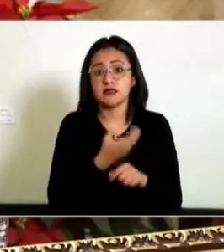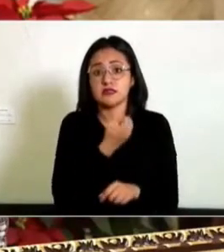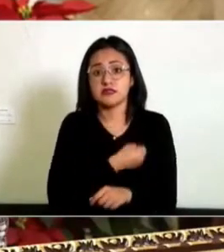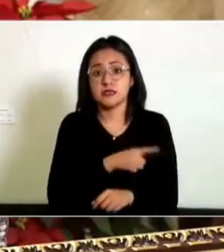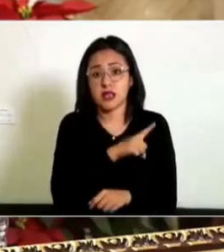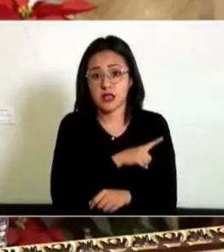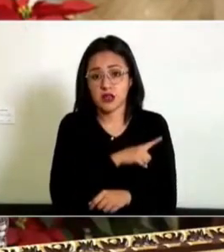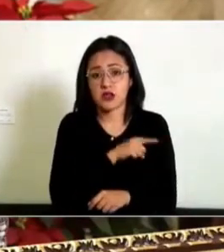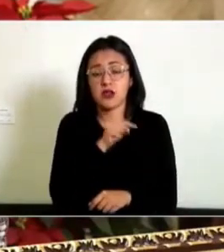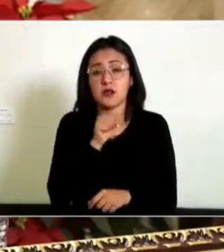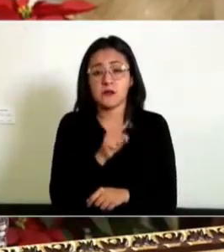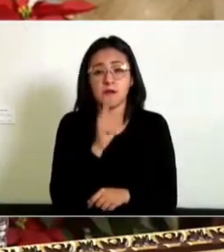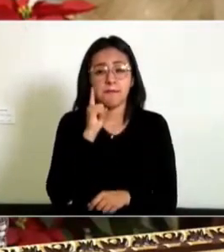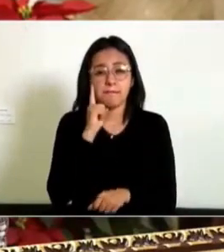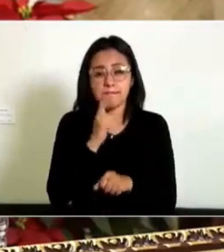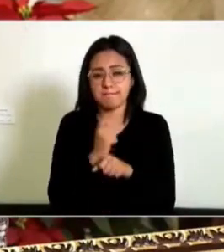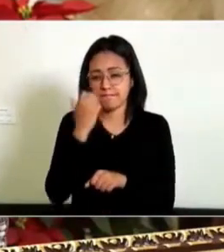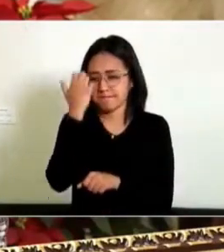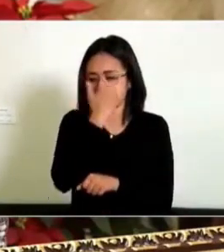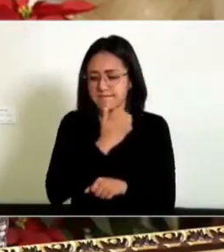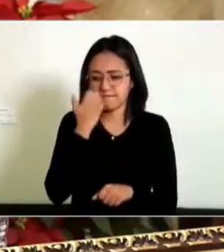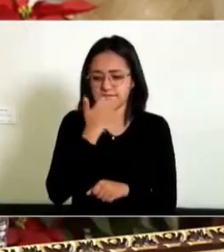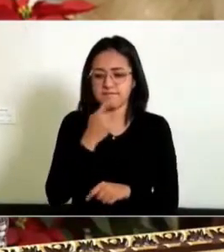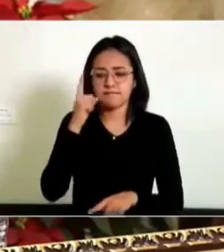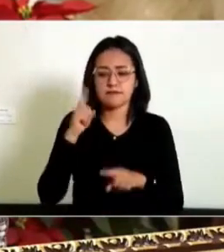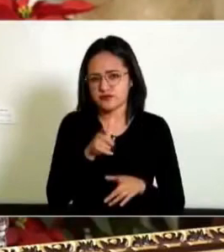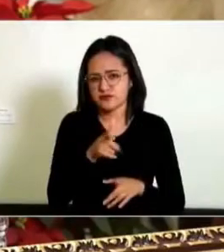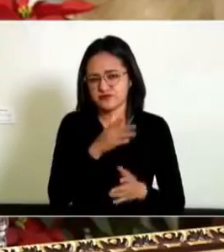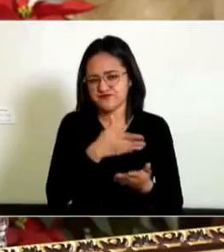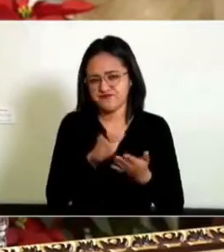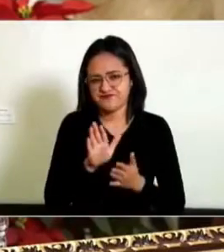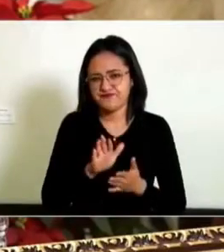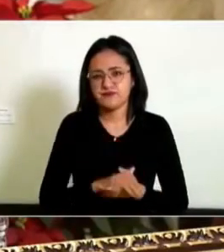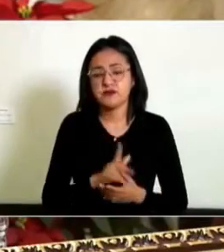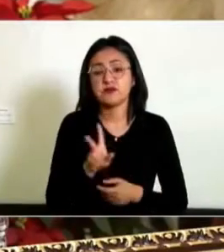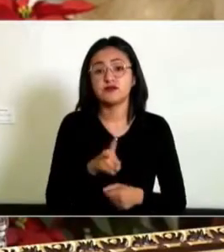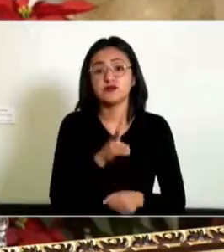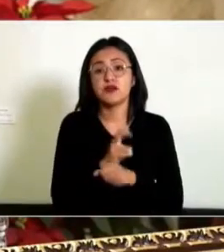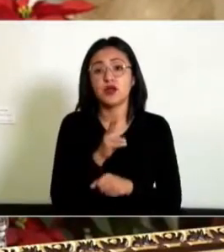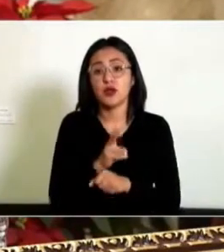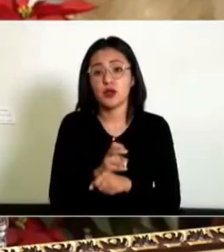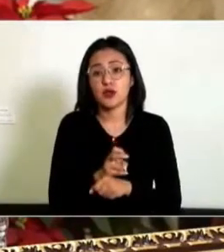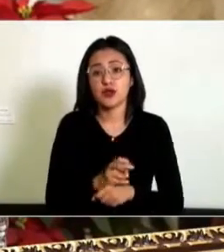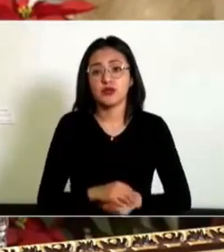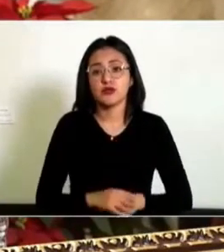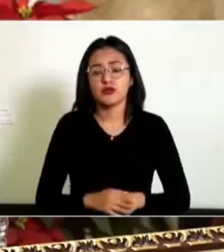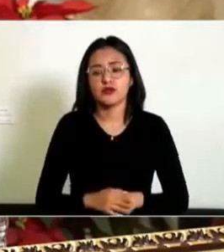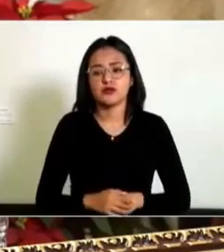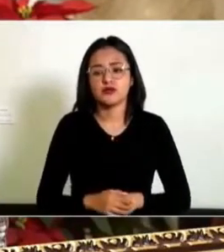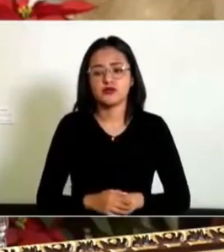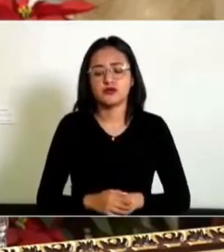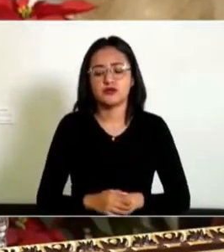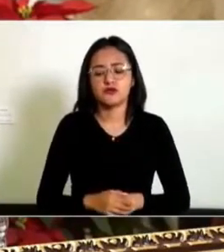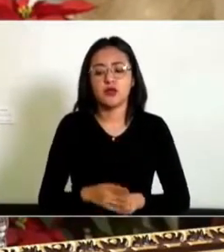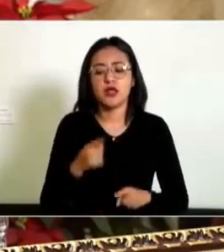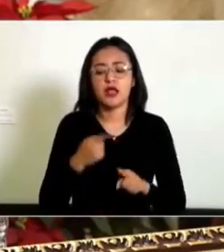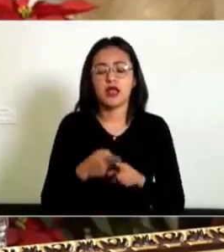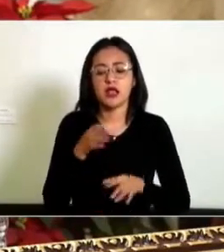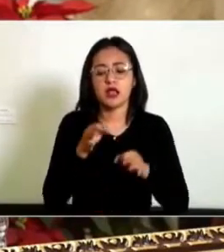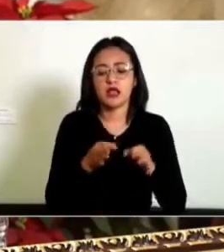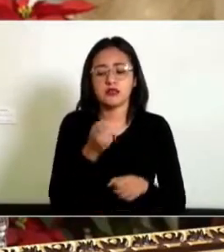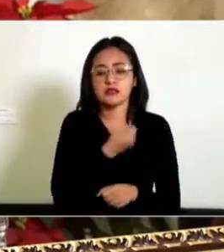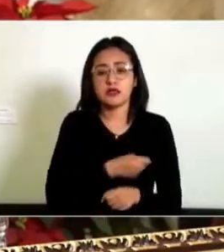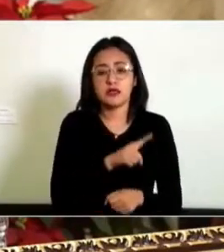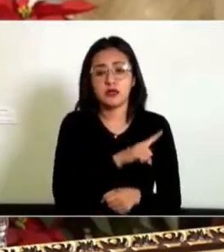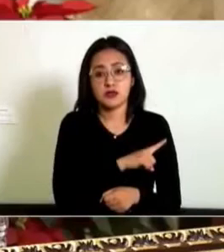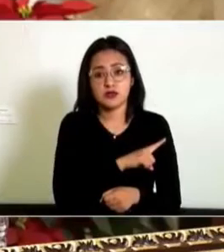que valore la suspensión del doctor. Segundo, que el jurídico de